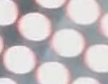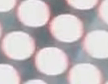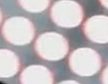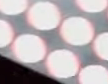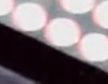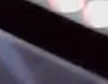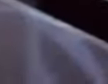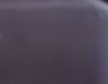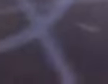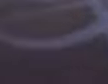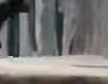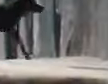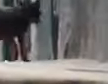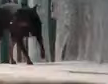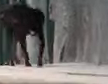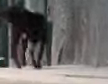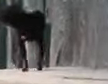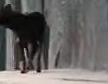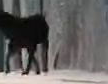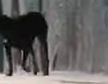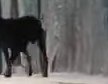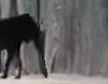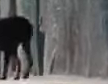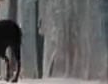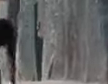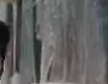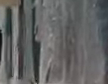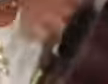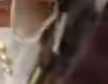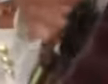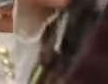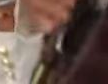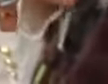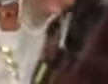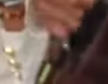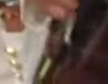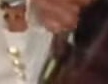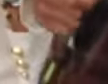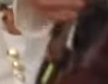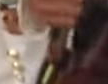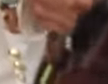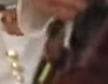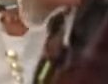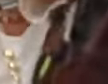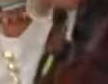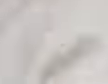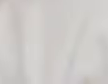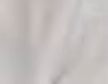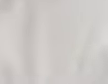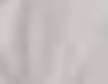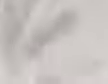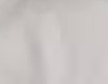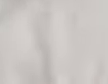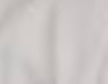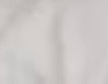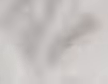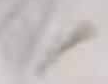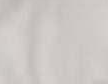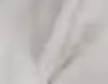mujeres ternura y candor, los que buscan la luz del mañana,